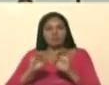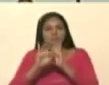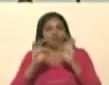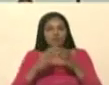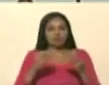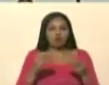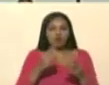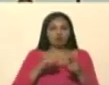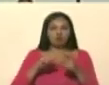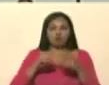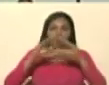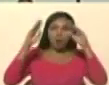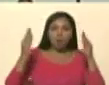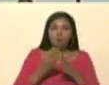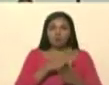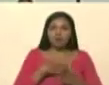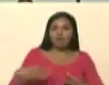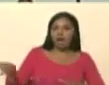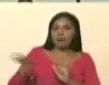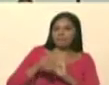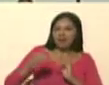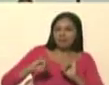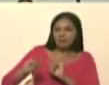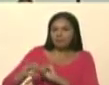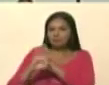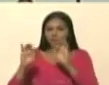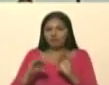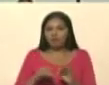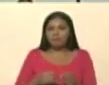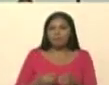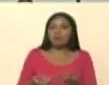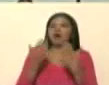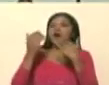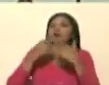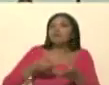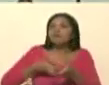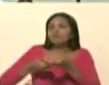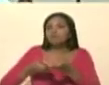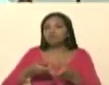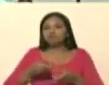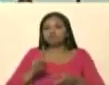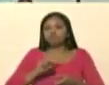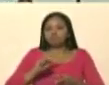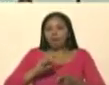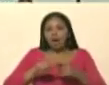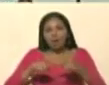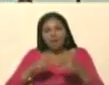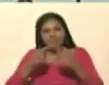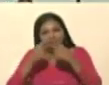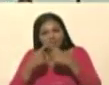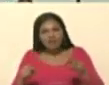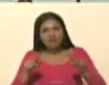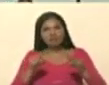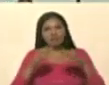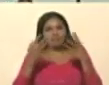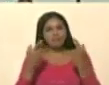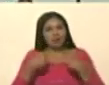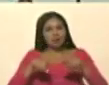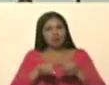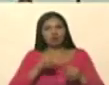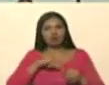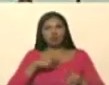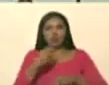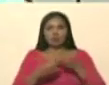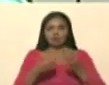y entonces todo el mundo quería pegarse al chorro ahora no ahora queremos mirar con nuestras manos hacer